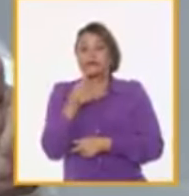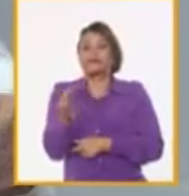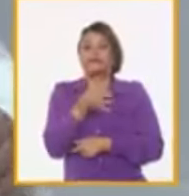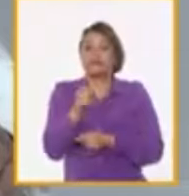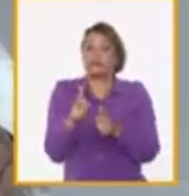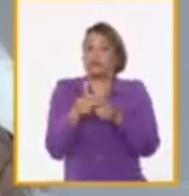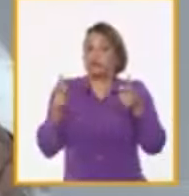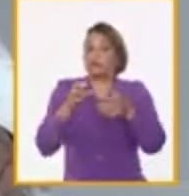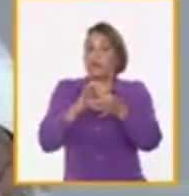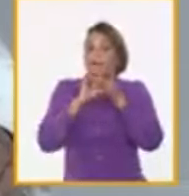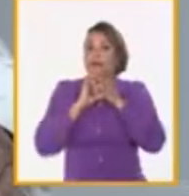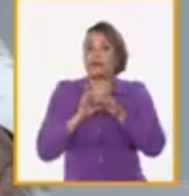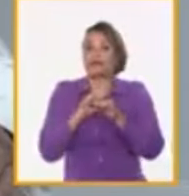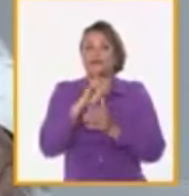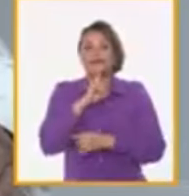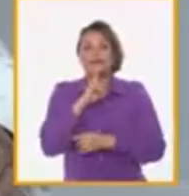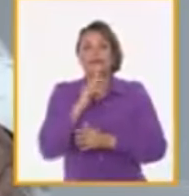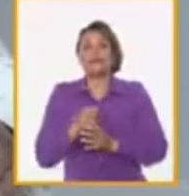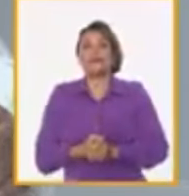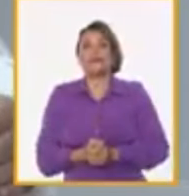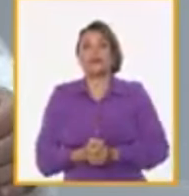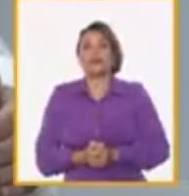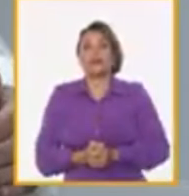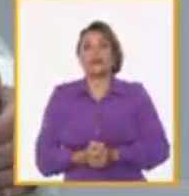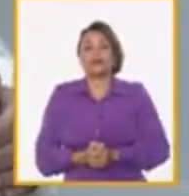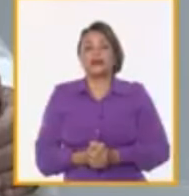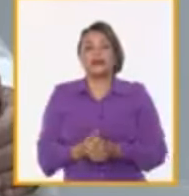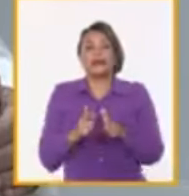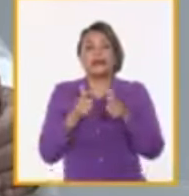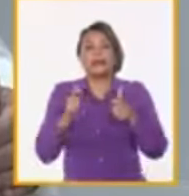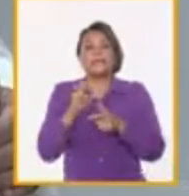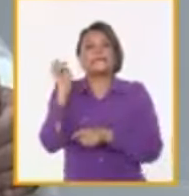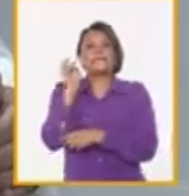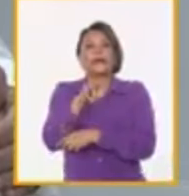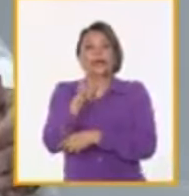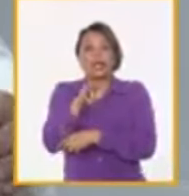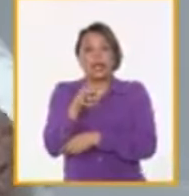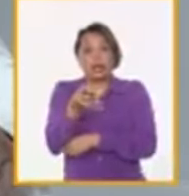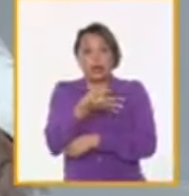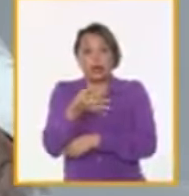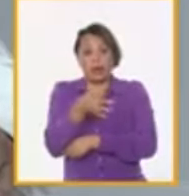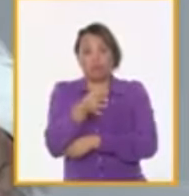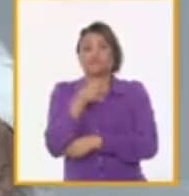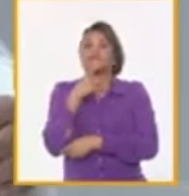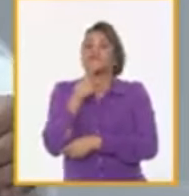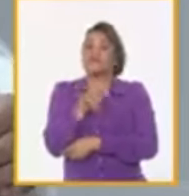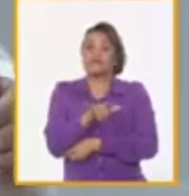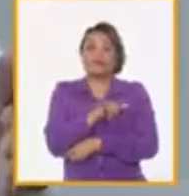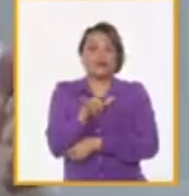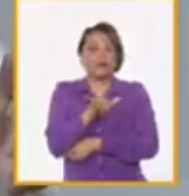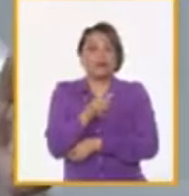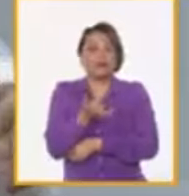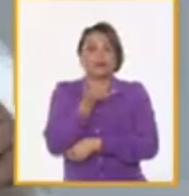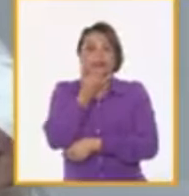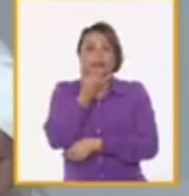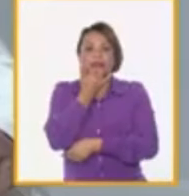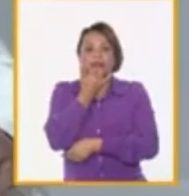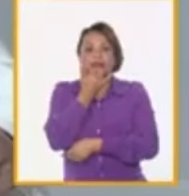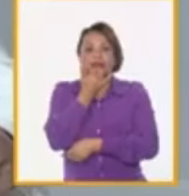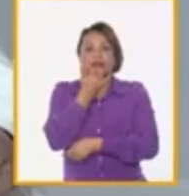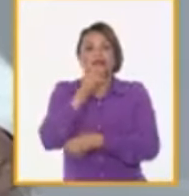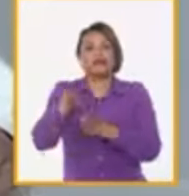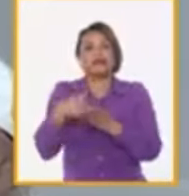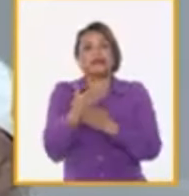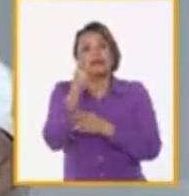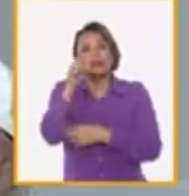muy fuerte, una afectación grande en Marianao, grande, y hoy, en el día de hoy,